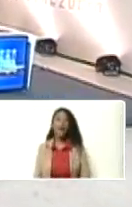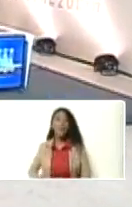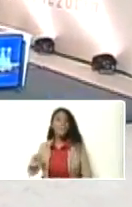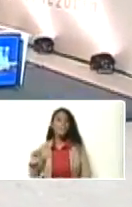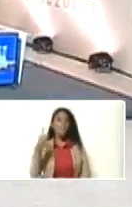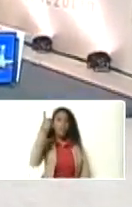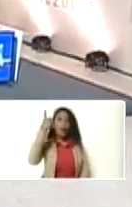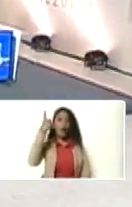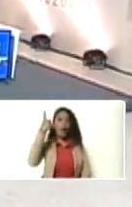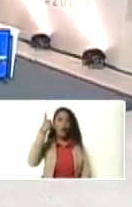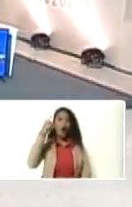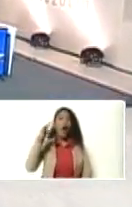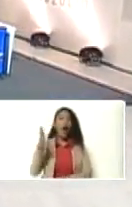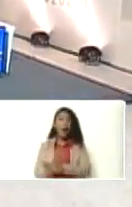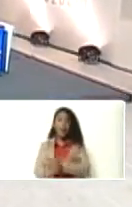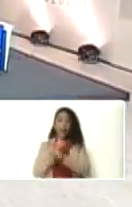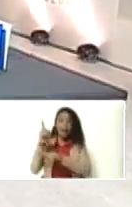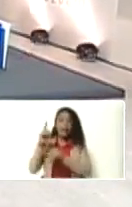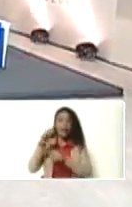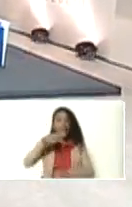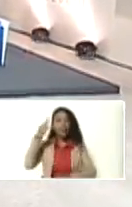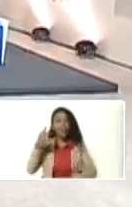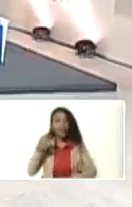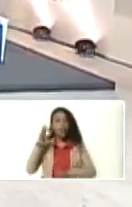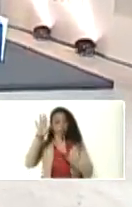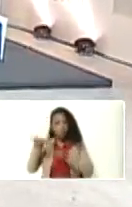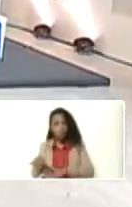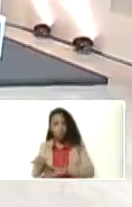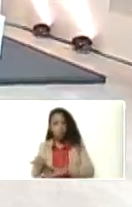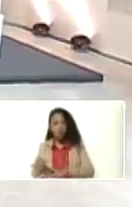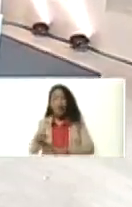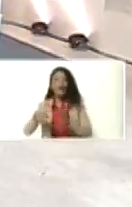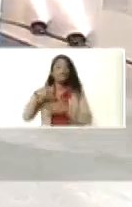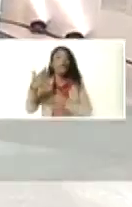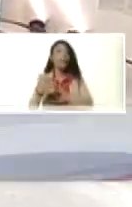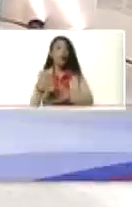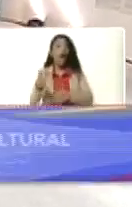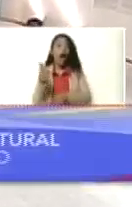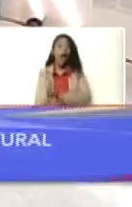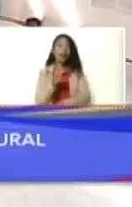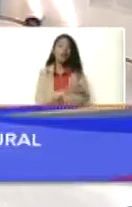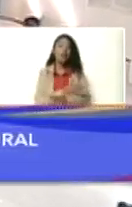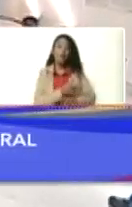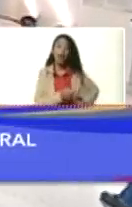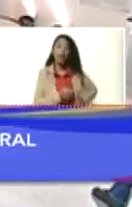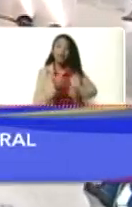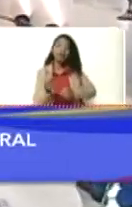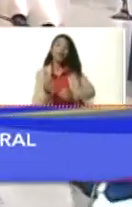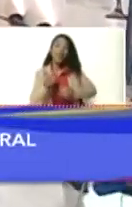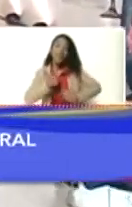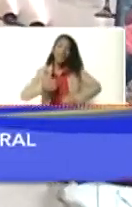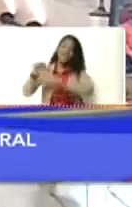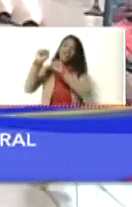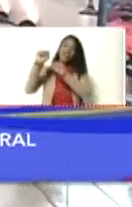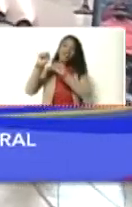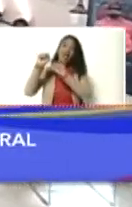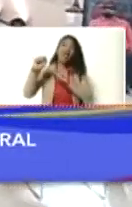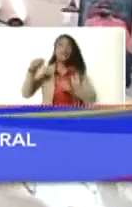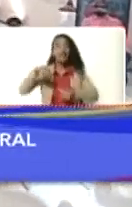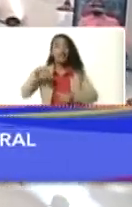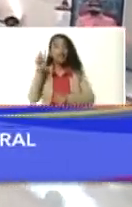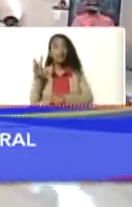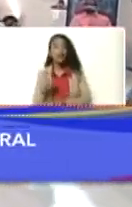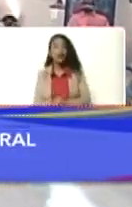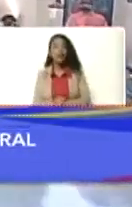se rindió ante esa verdad y después se rindió ante las armas de la República. Así que la